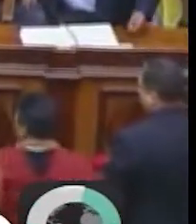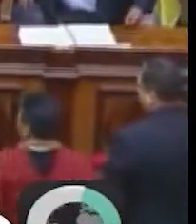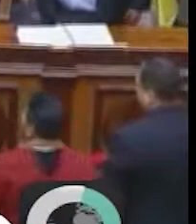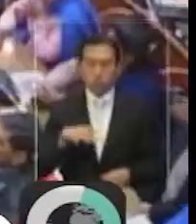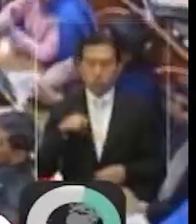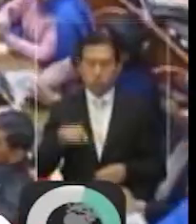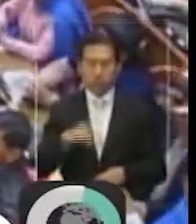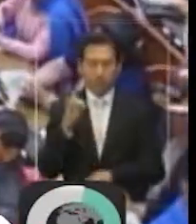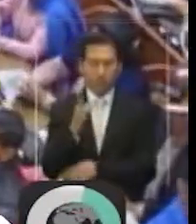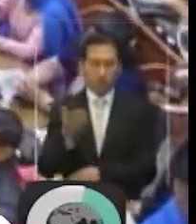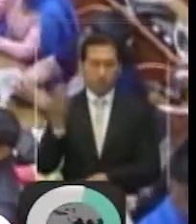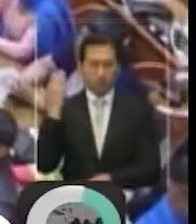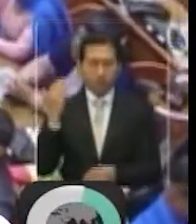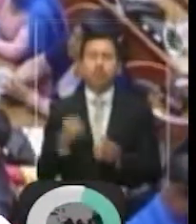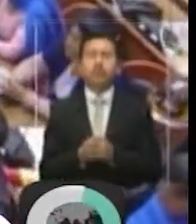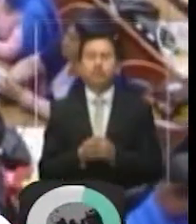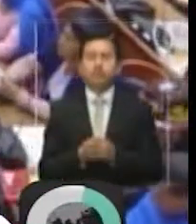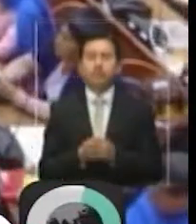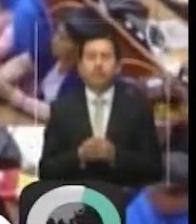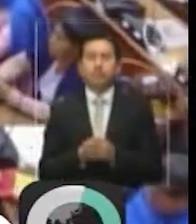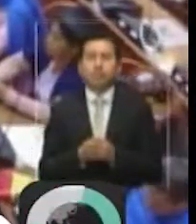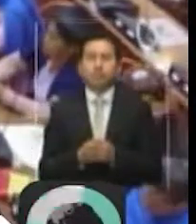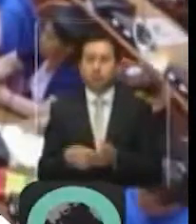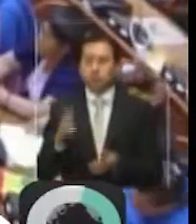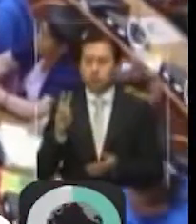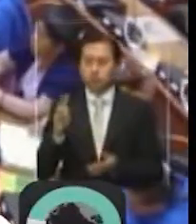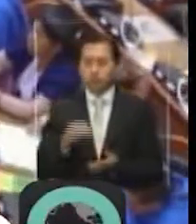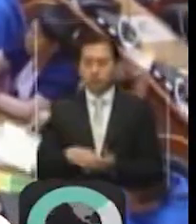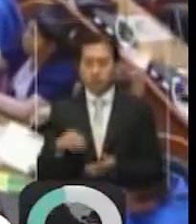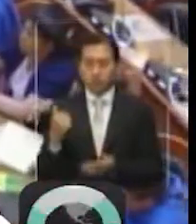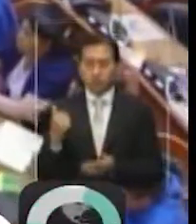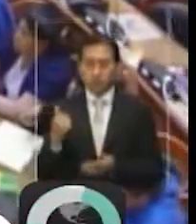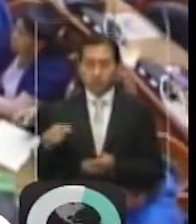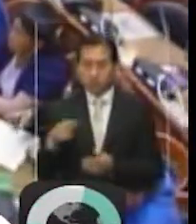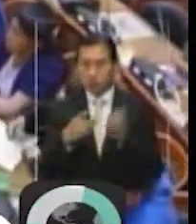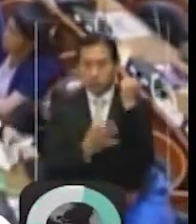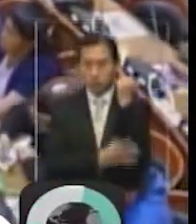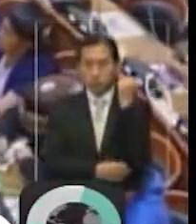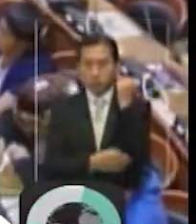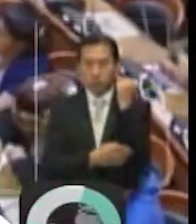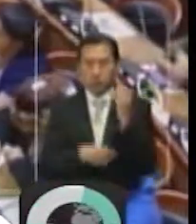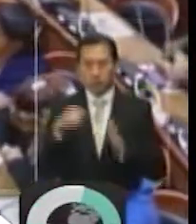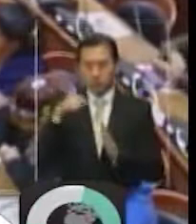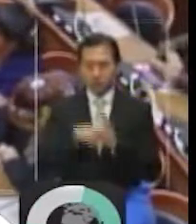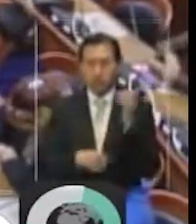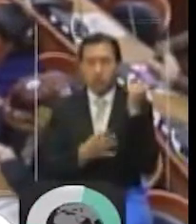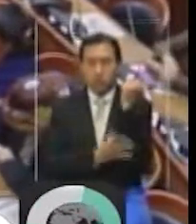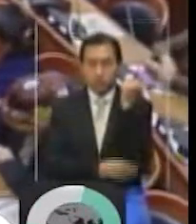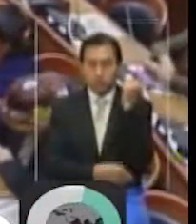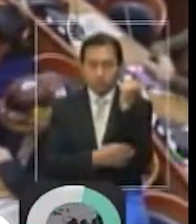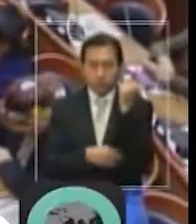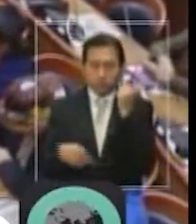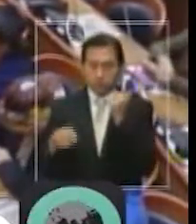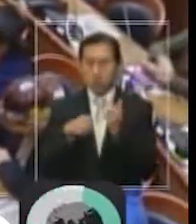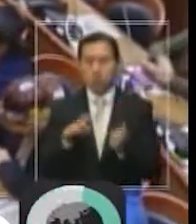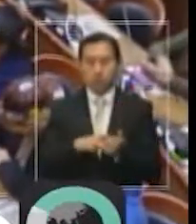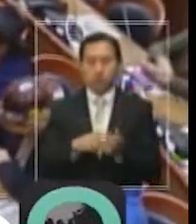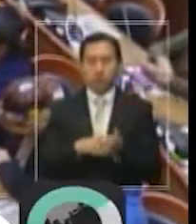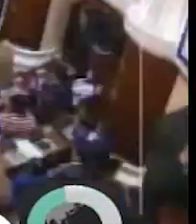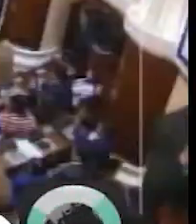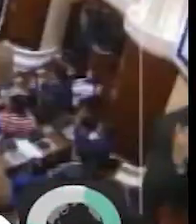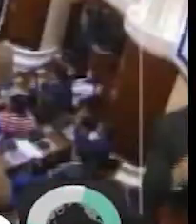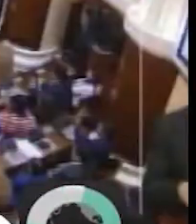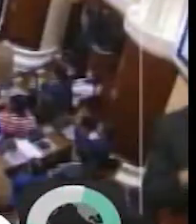del Estado, además de los invitados especiales. García Linera centró su discurso en la definición de la clase media emergente